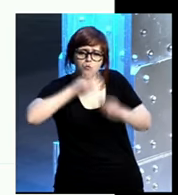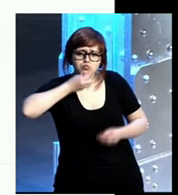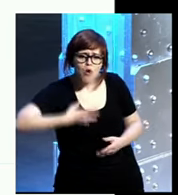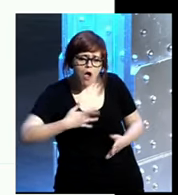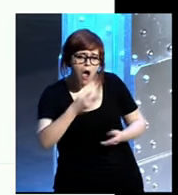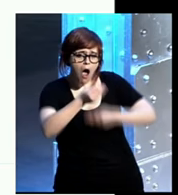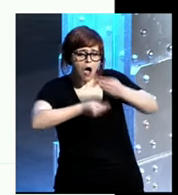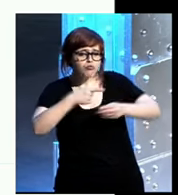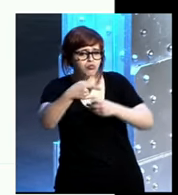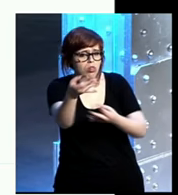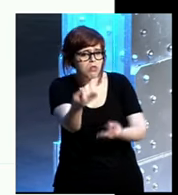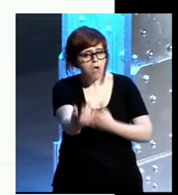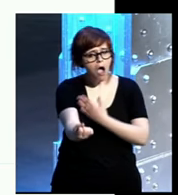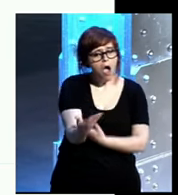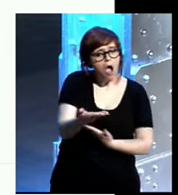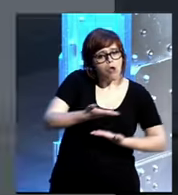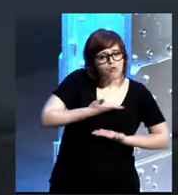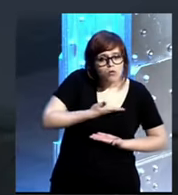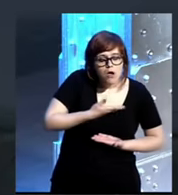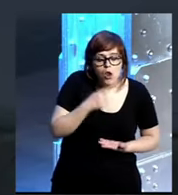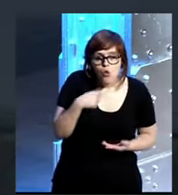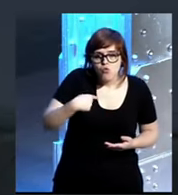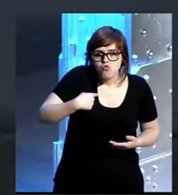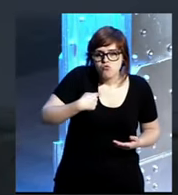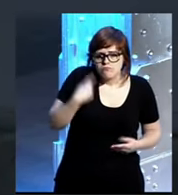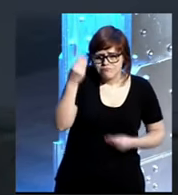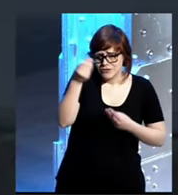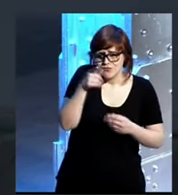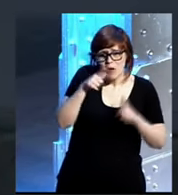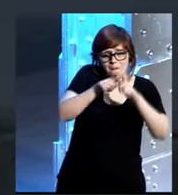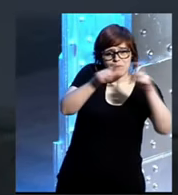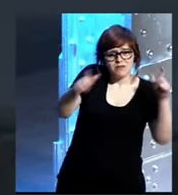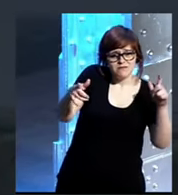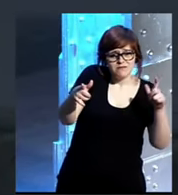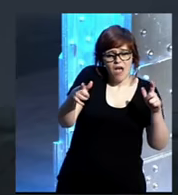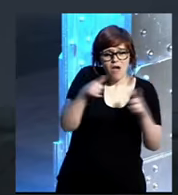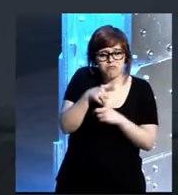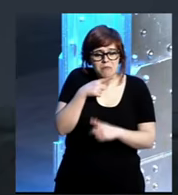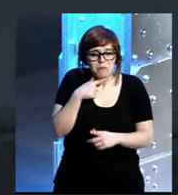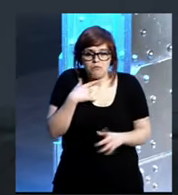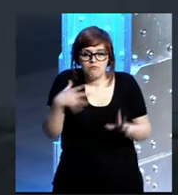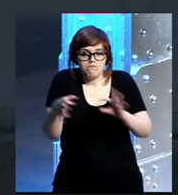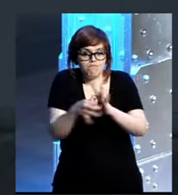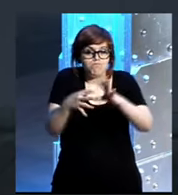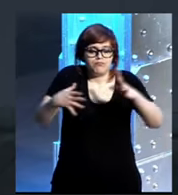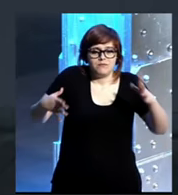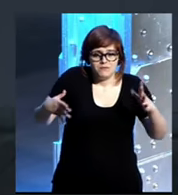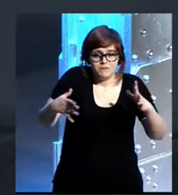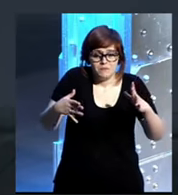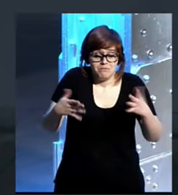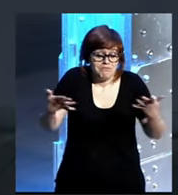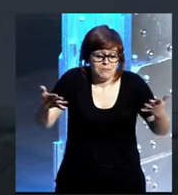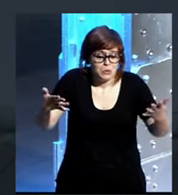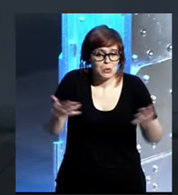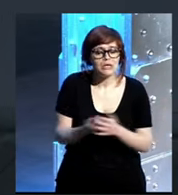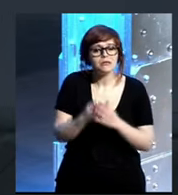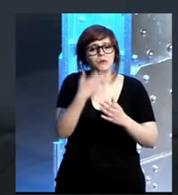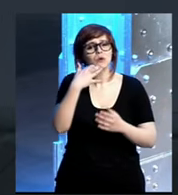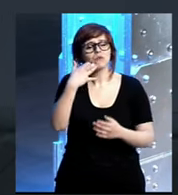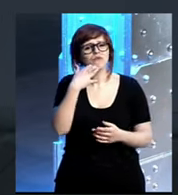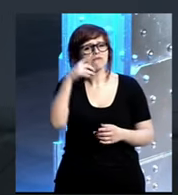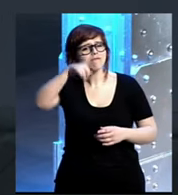vale dentro de los objetivos de core business de mi compañía. Y eso nos genera un problema también. ¿Qué más mitos nos encontramos? Y es que,